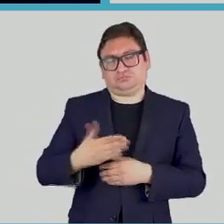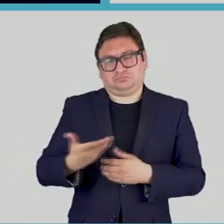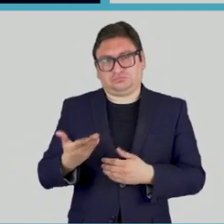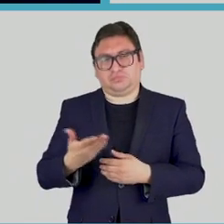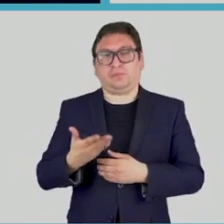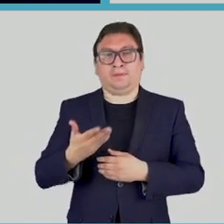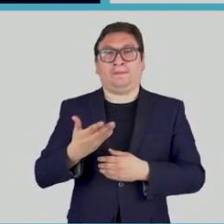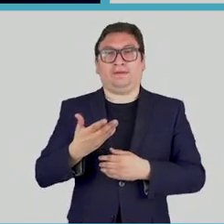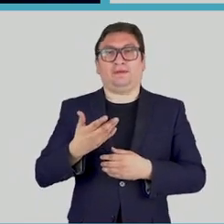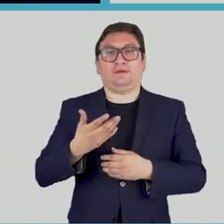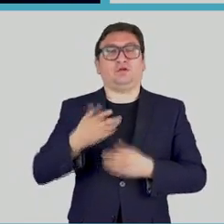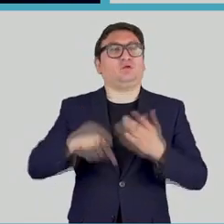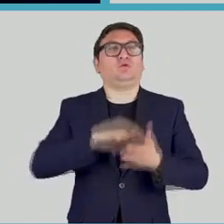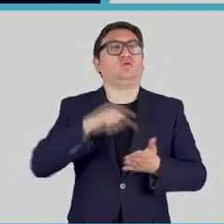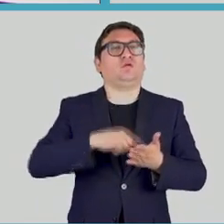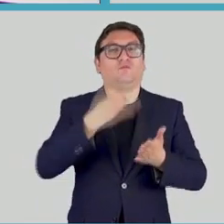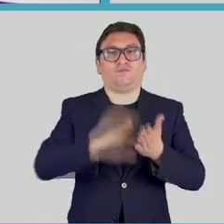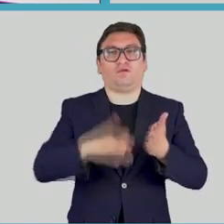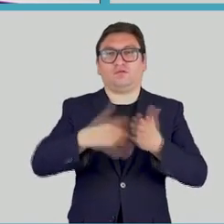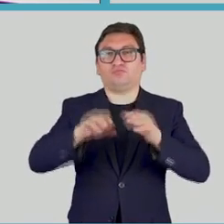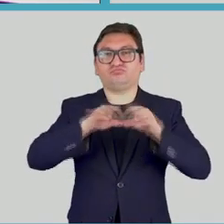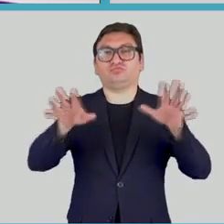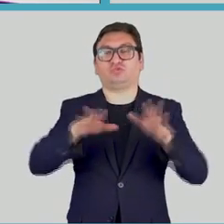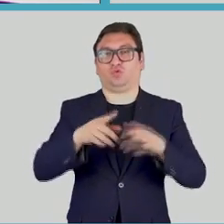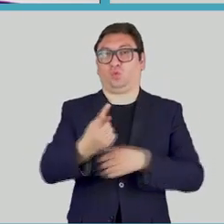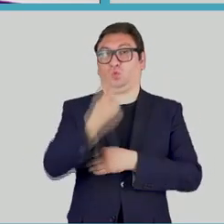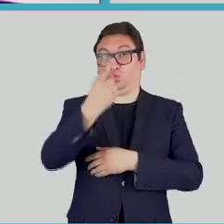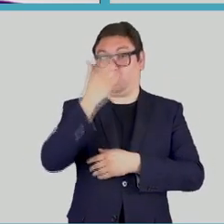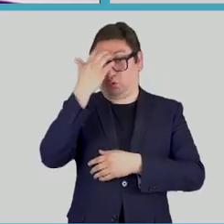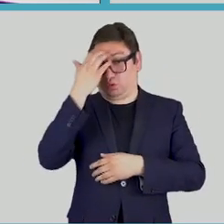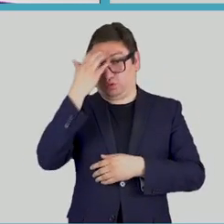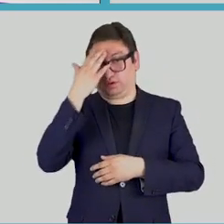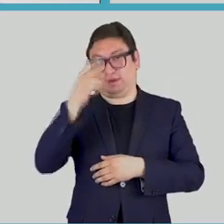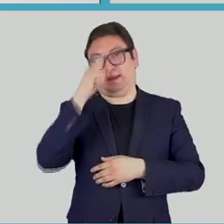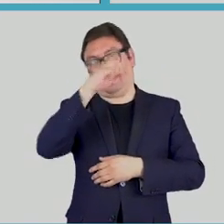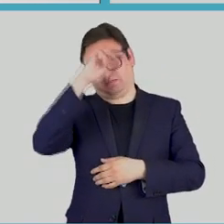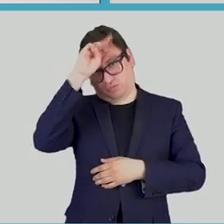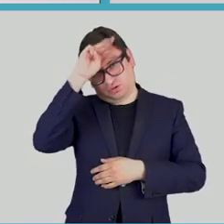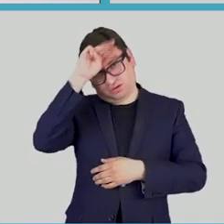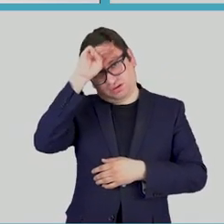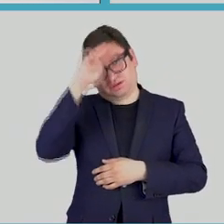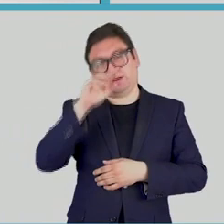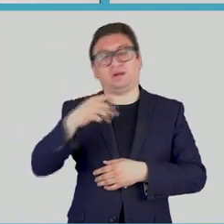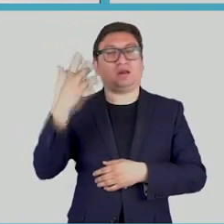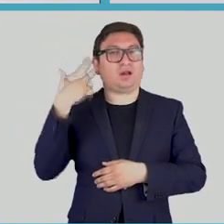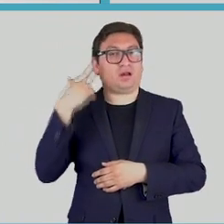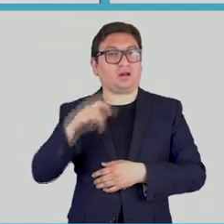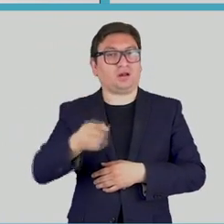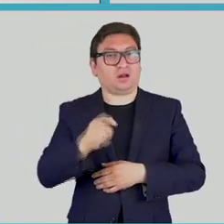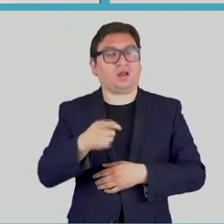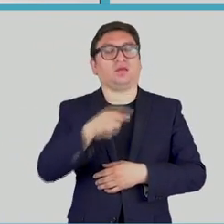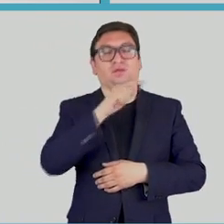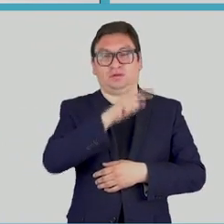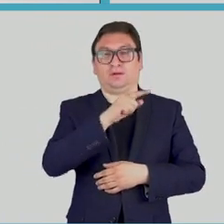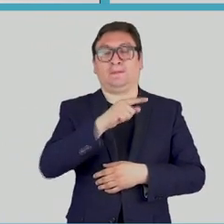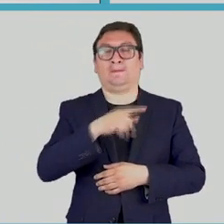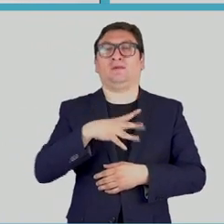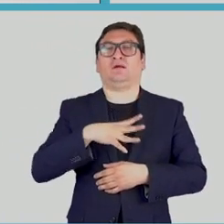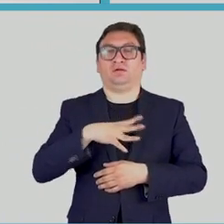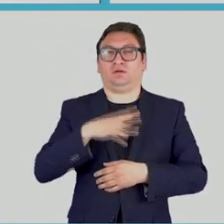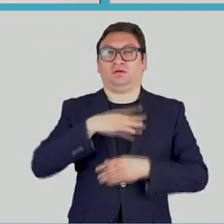que hacen falta espacio solo conocemos uno que se realiza allá en Monterrey en una radio eh